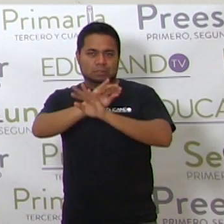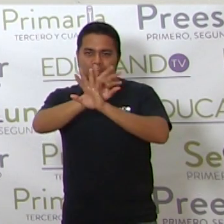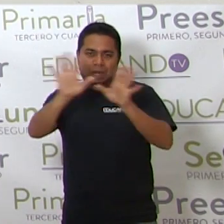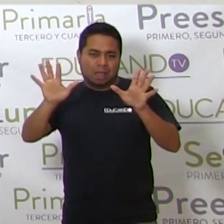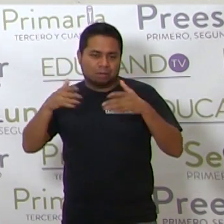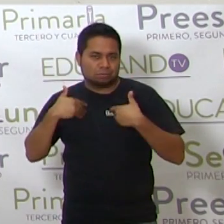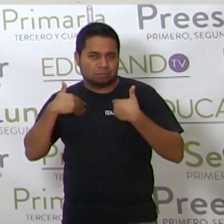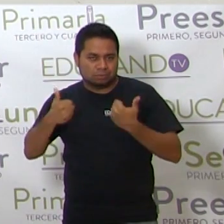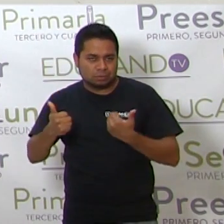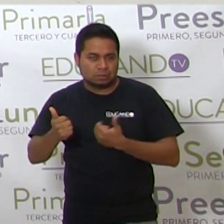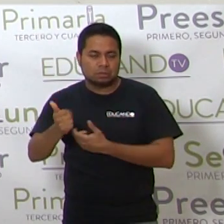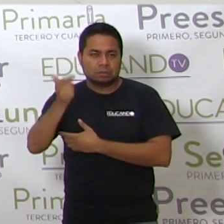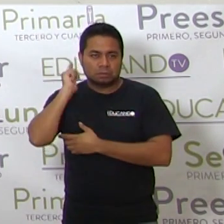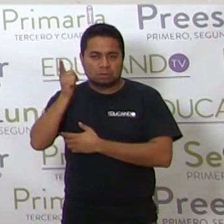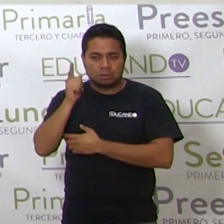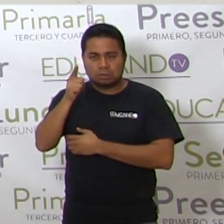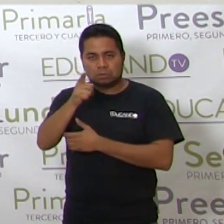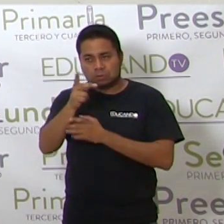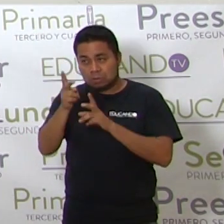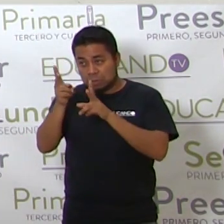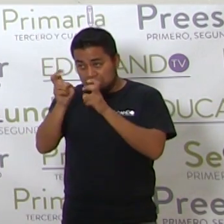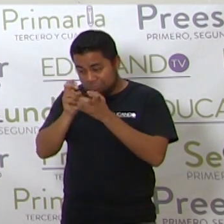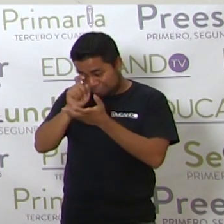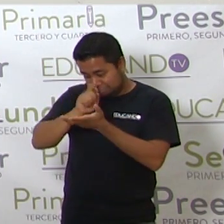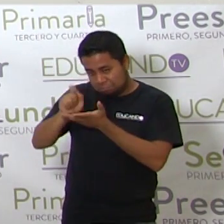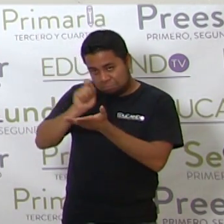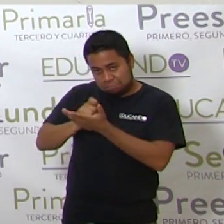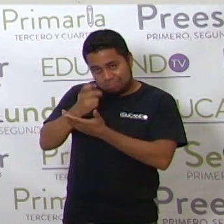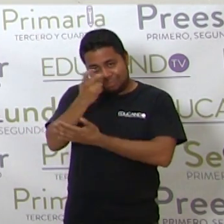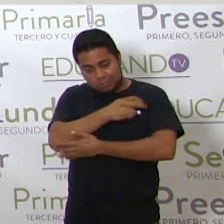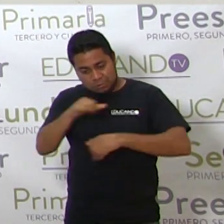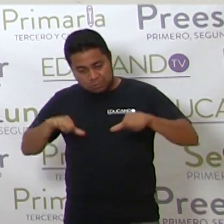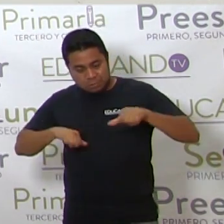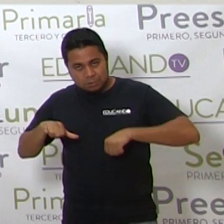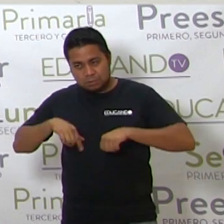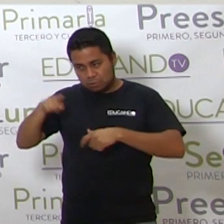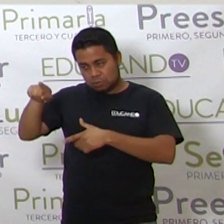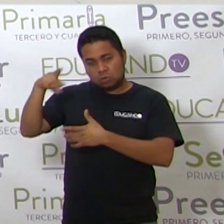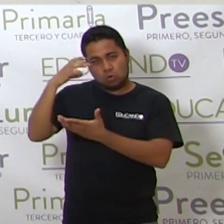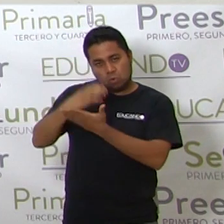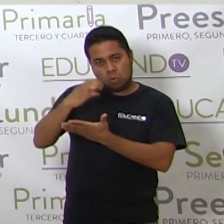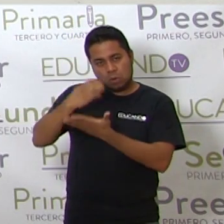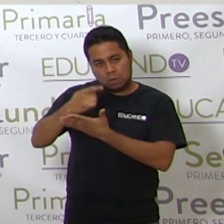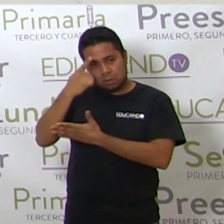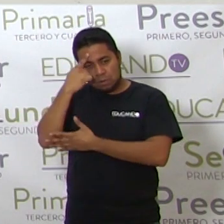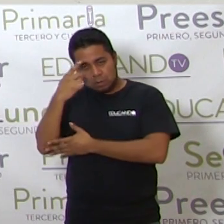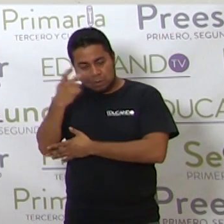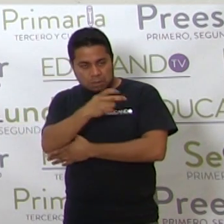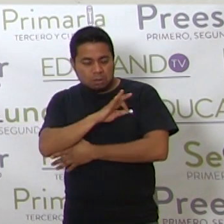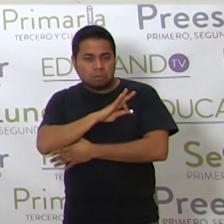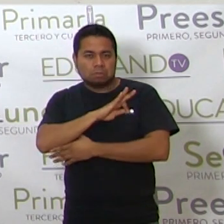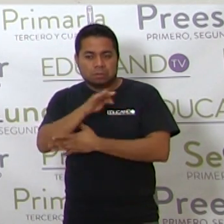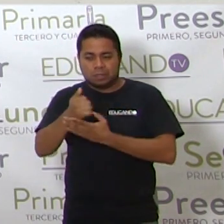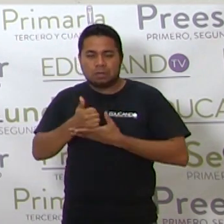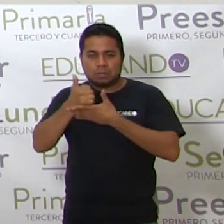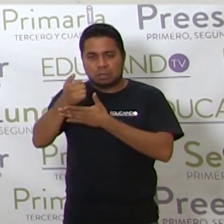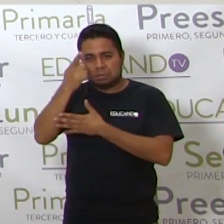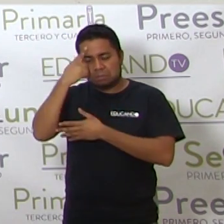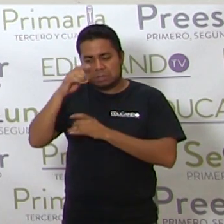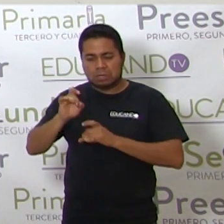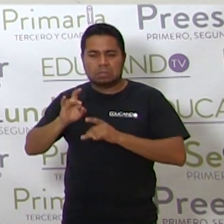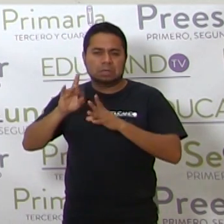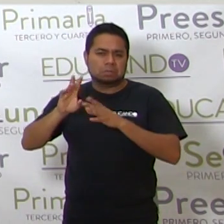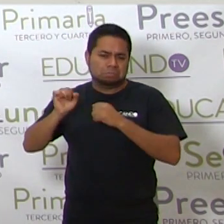espero que hayas copiado dichos ejercicios en tu libreta para que esto te puede te pueda ayudar en algún